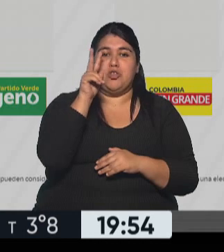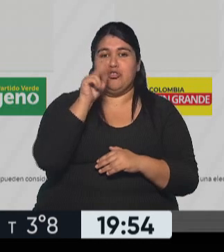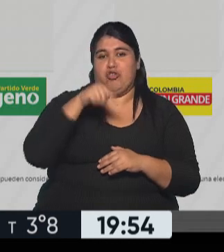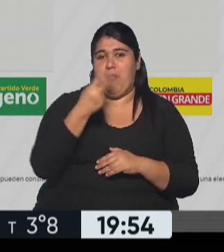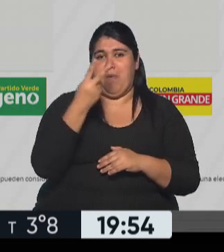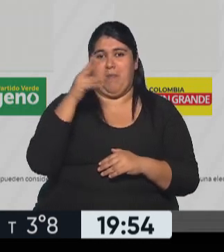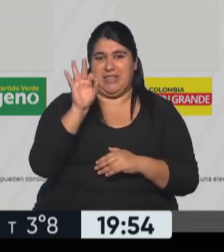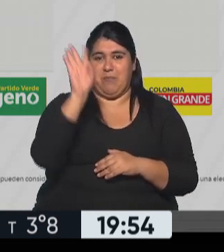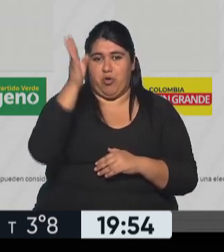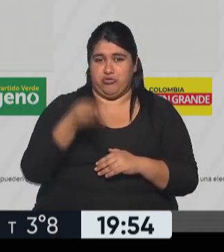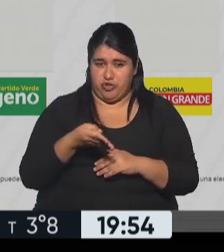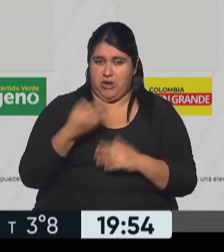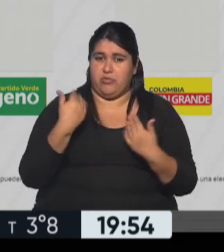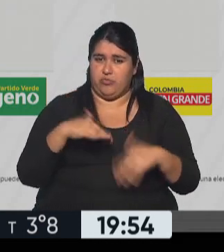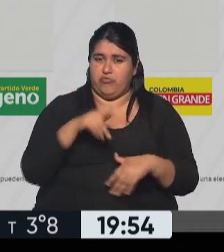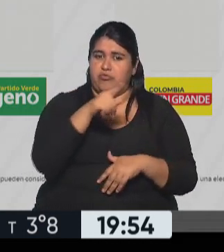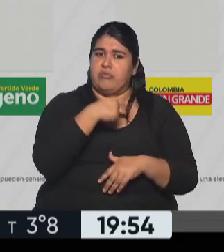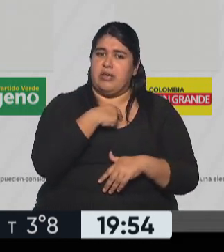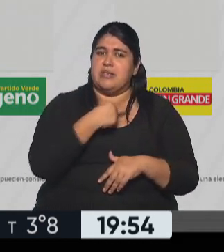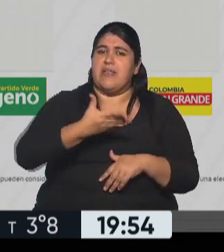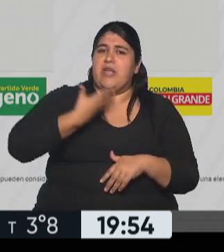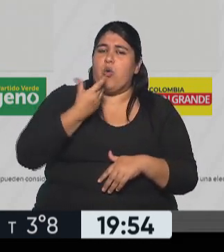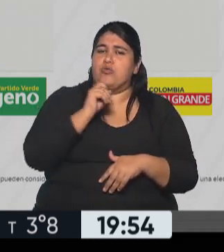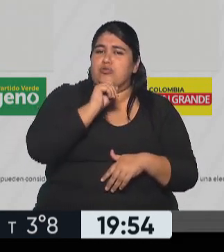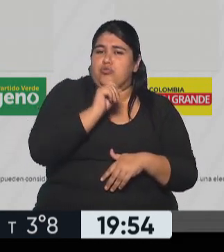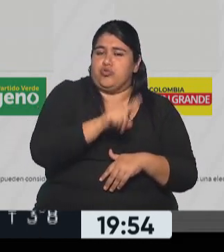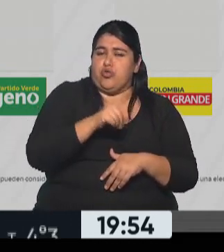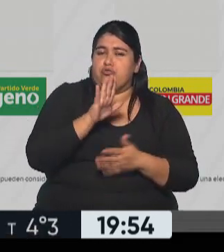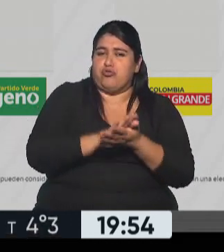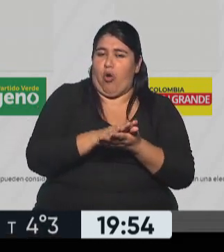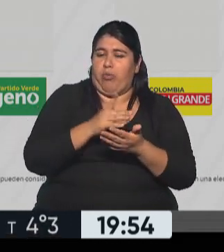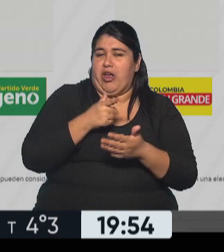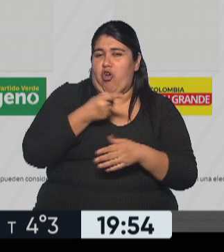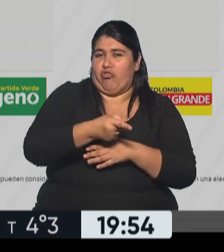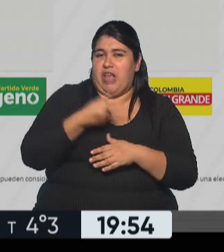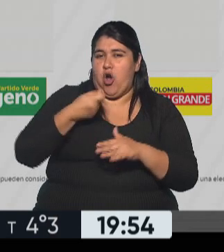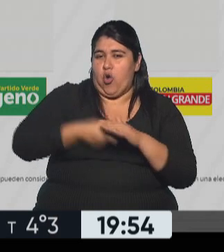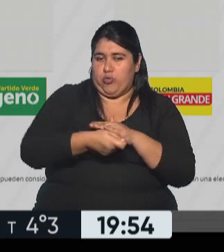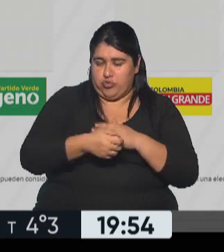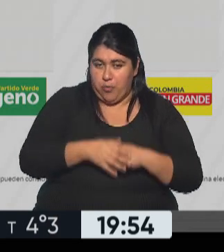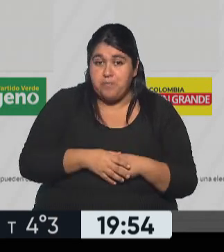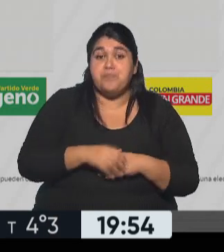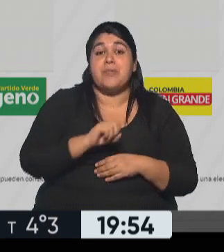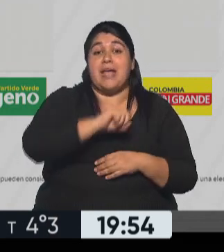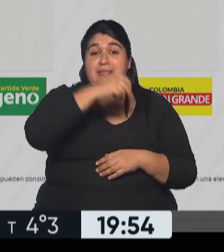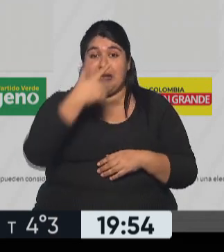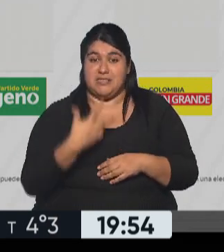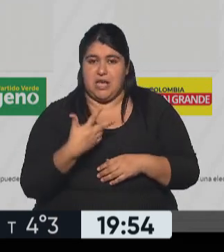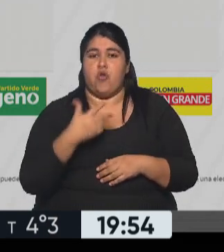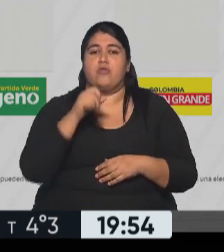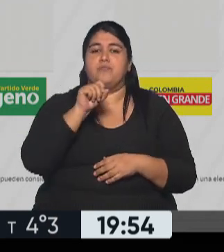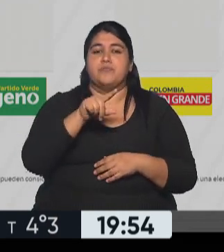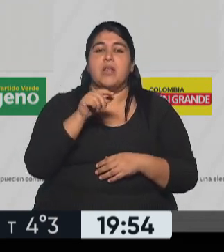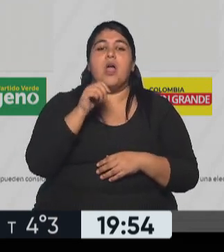inmobiliario con fuerte mensaje anti corrupción en la campaña está logrando en 28 a 20 y queda relegado al tercer lugar con el